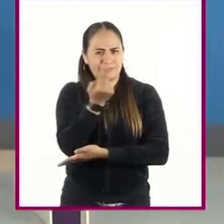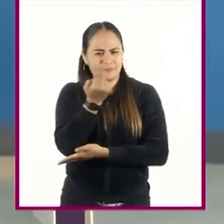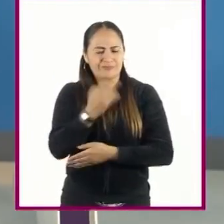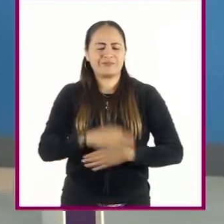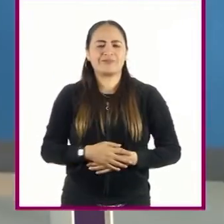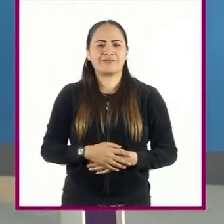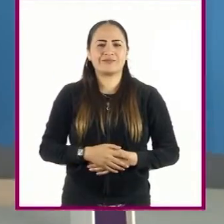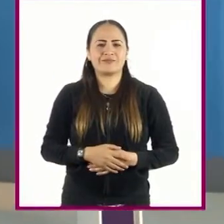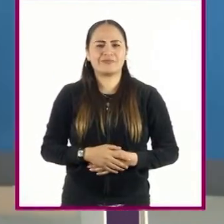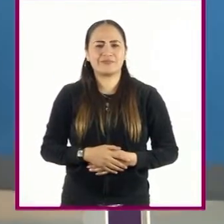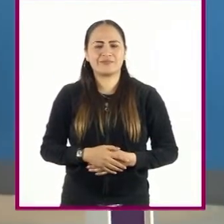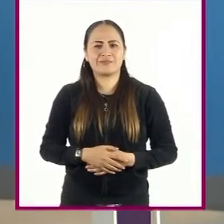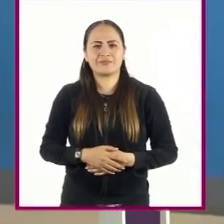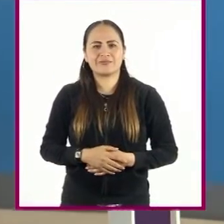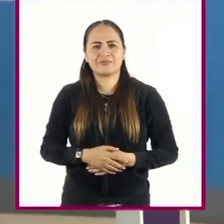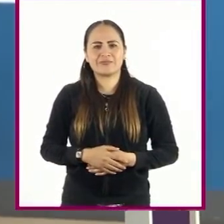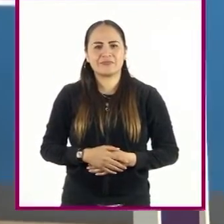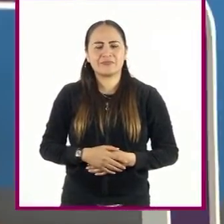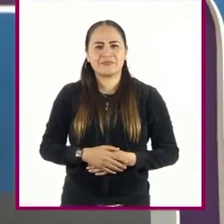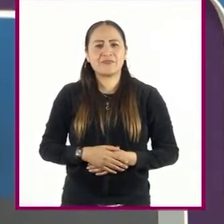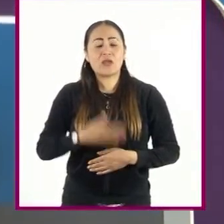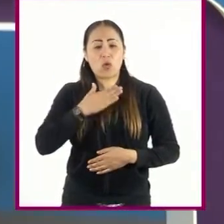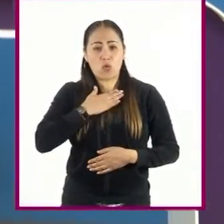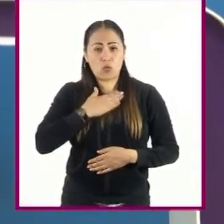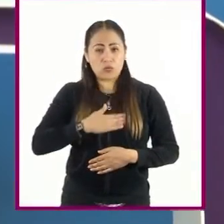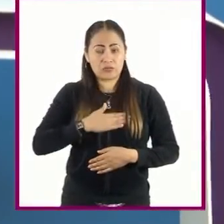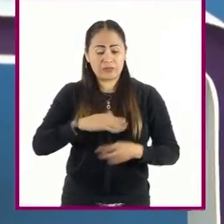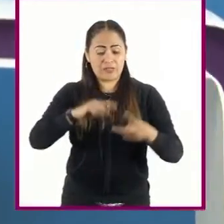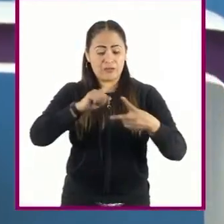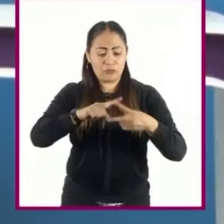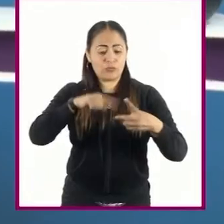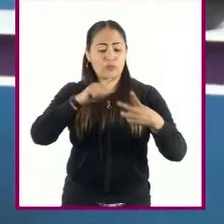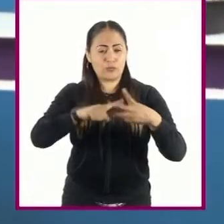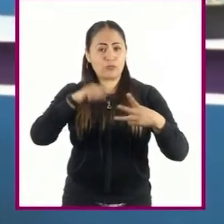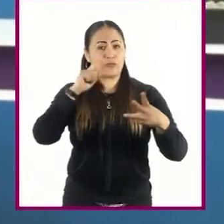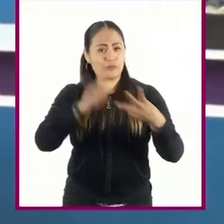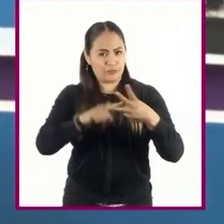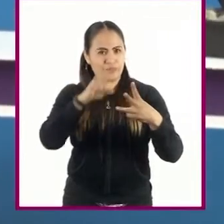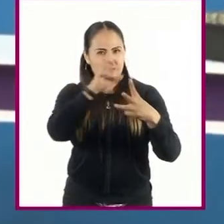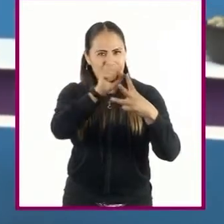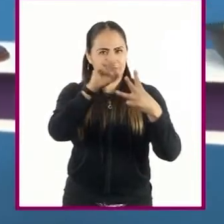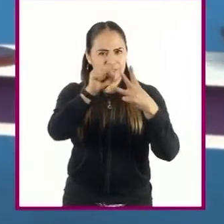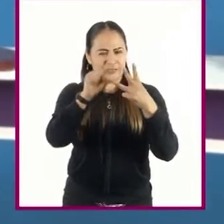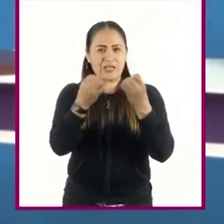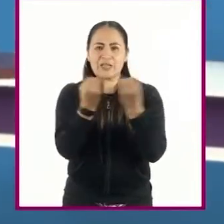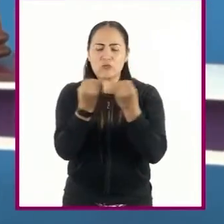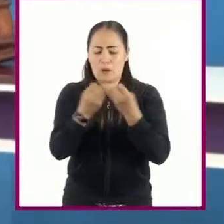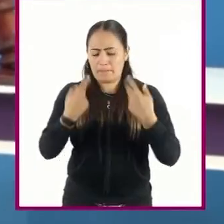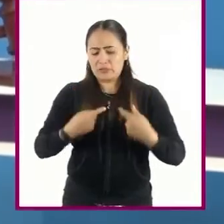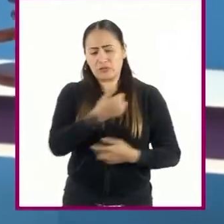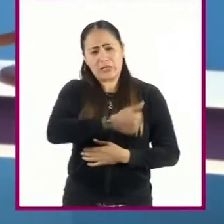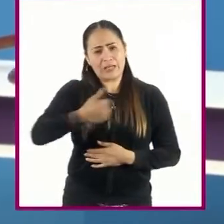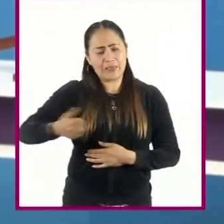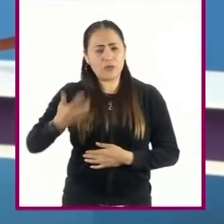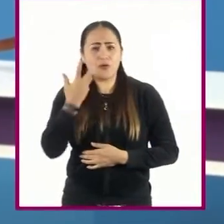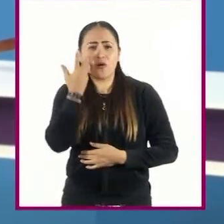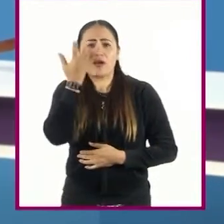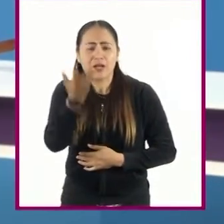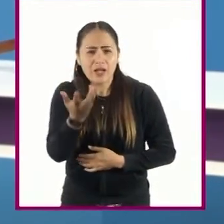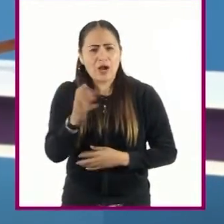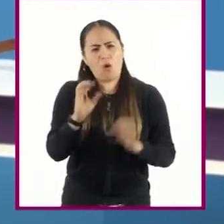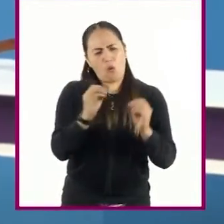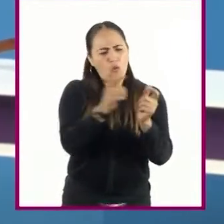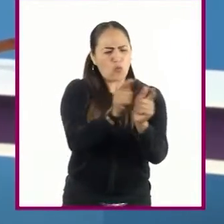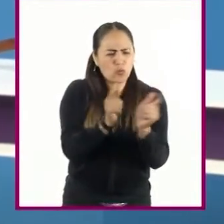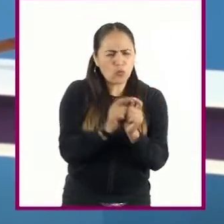La justicia se construye sobre esos principios universales y sobre la aspiración de los individuos, los grupos y las naciones